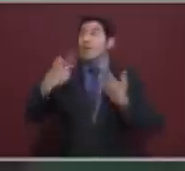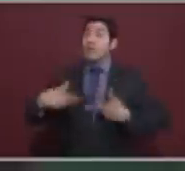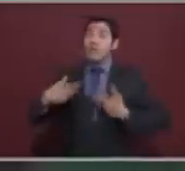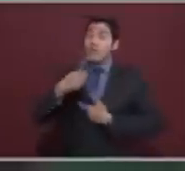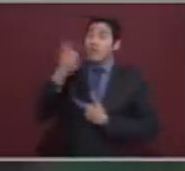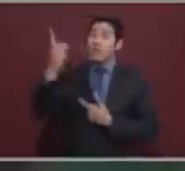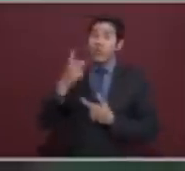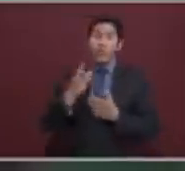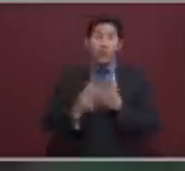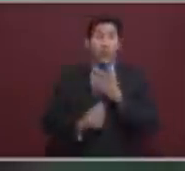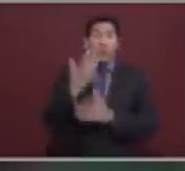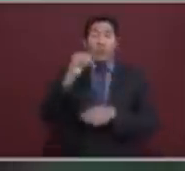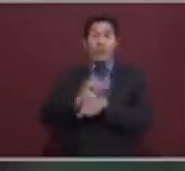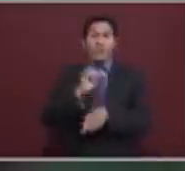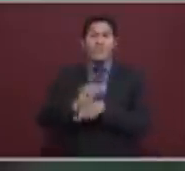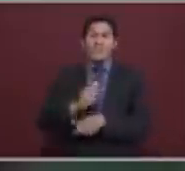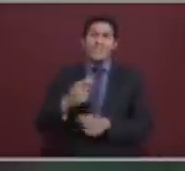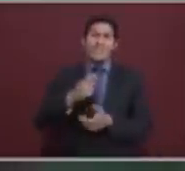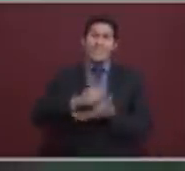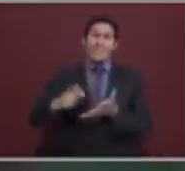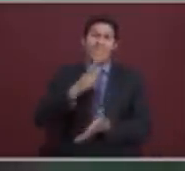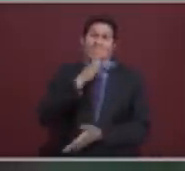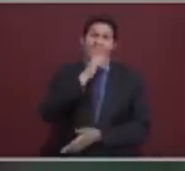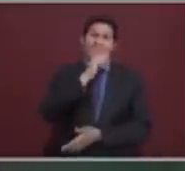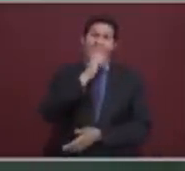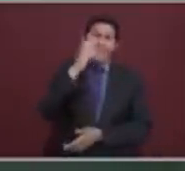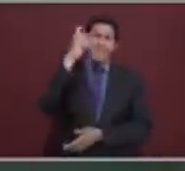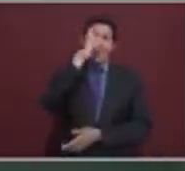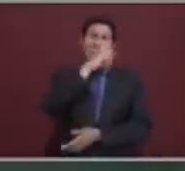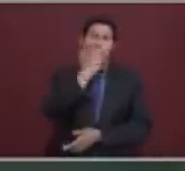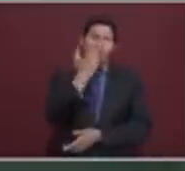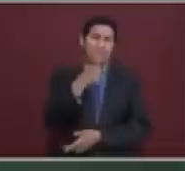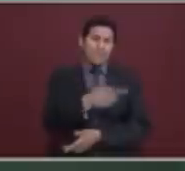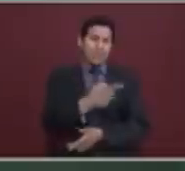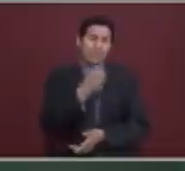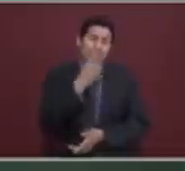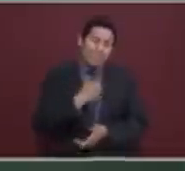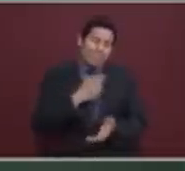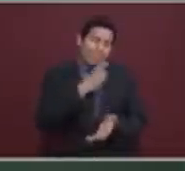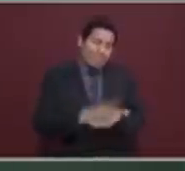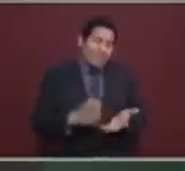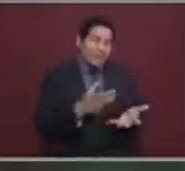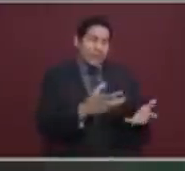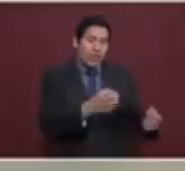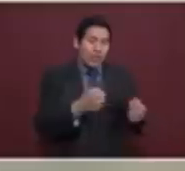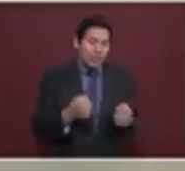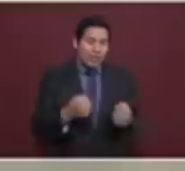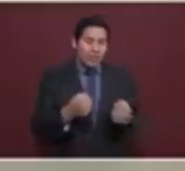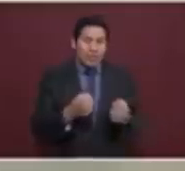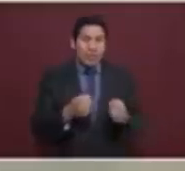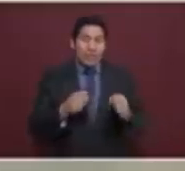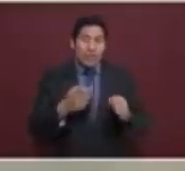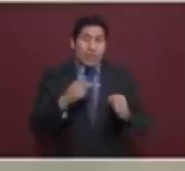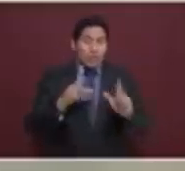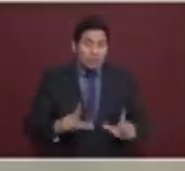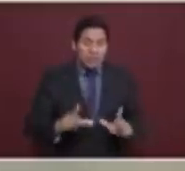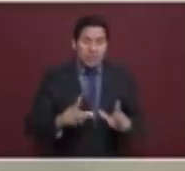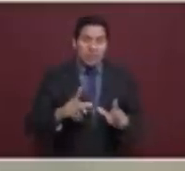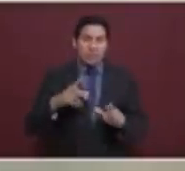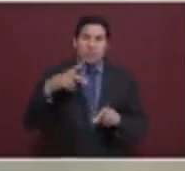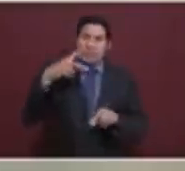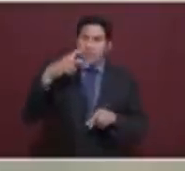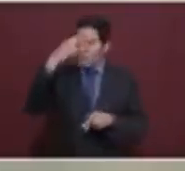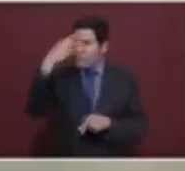nuevos pero al mismo tiempo con razón los distribuidores